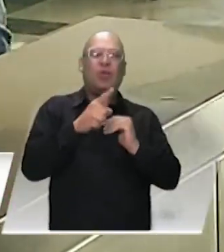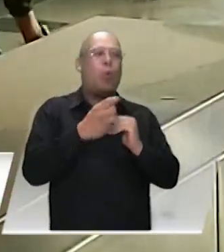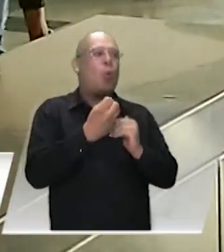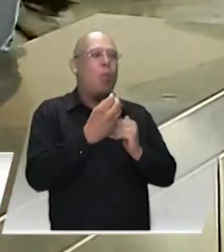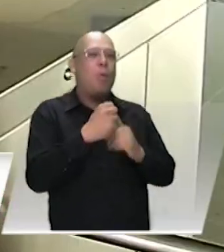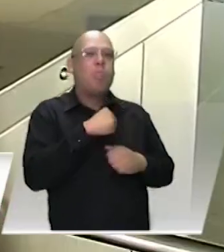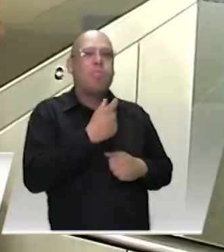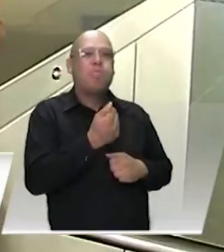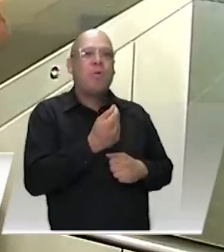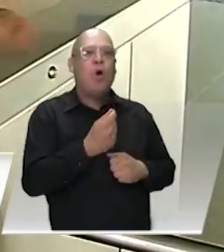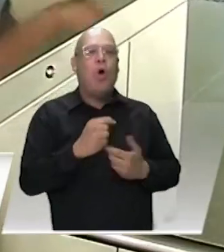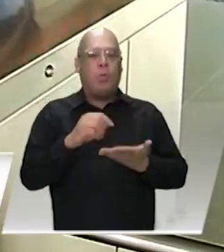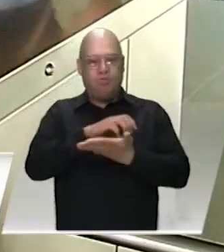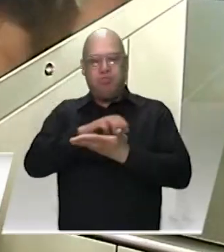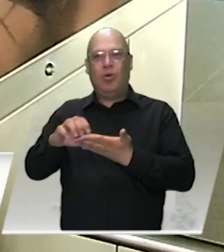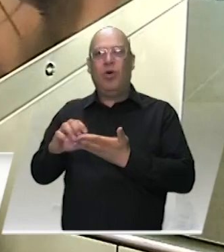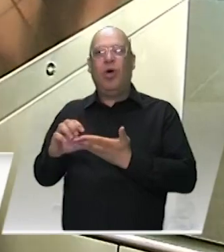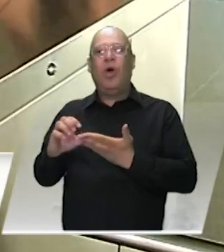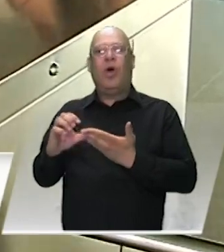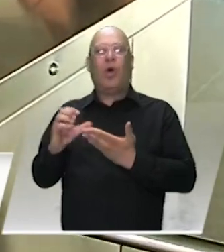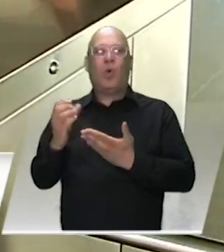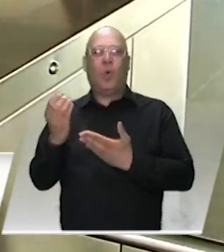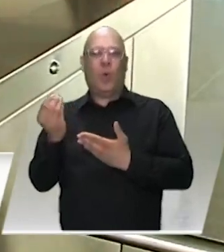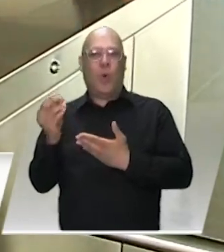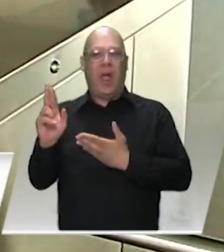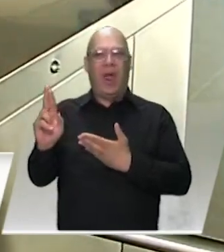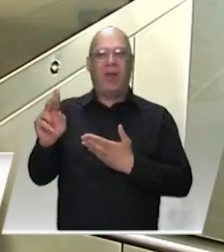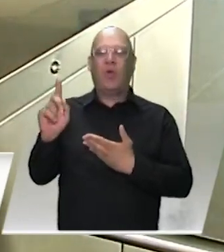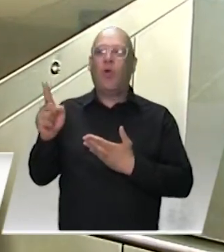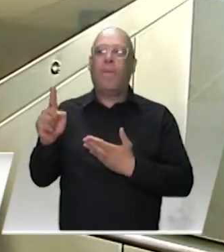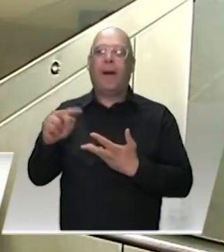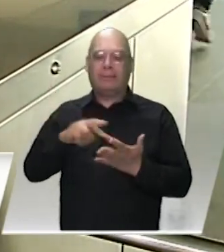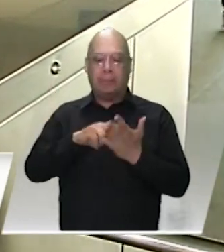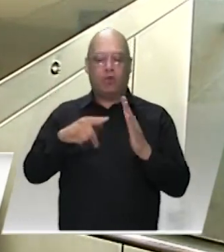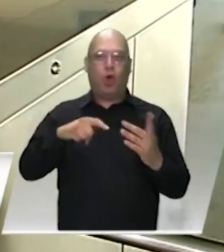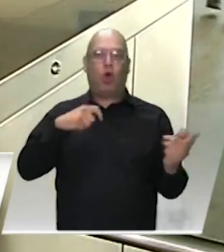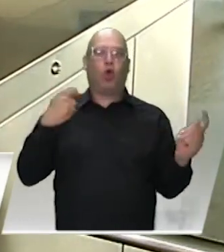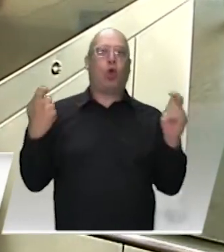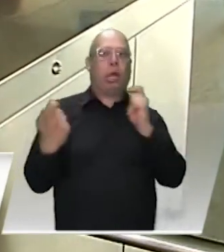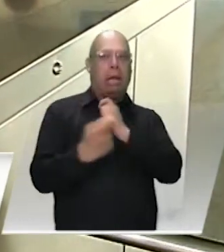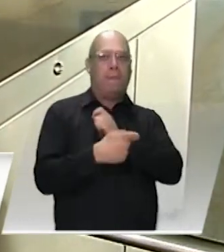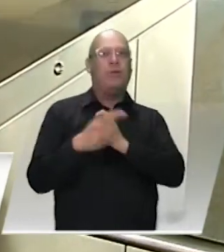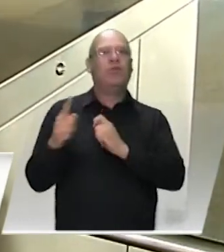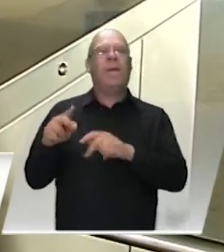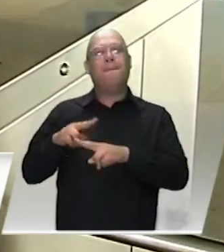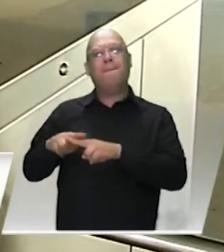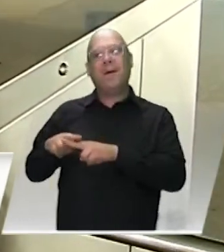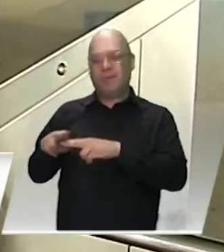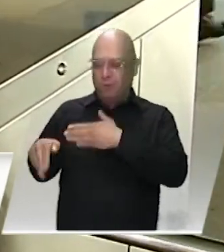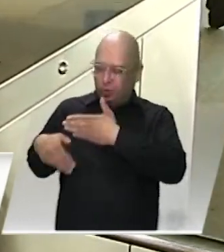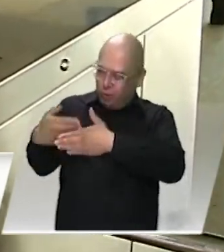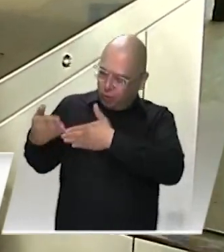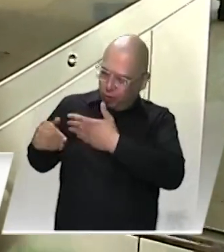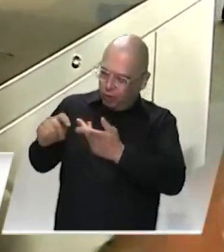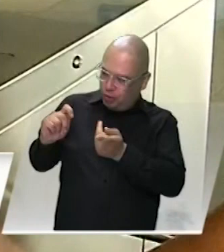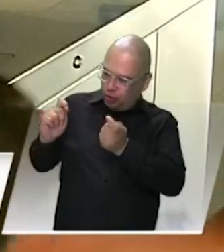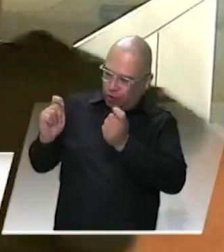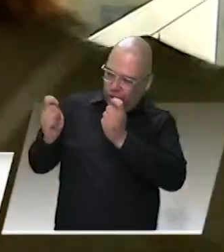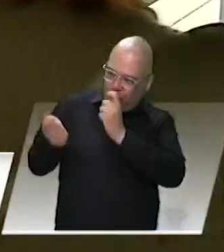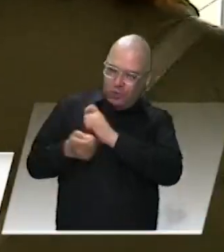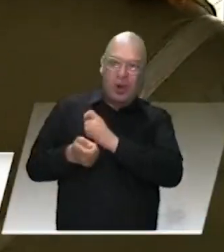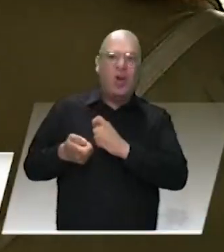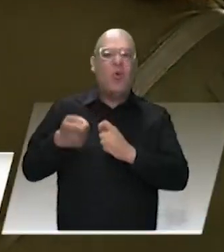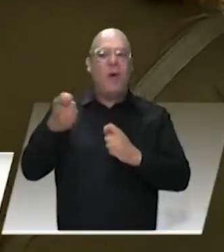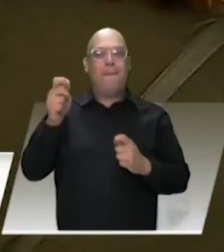y códigos QR. Esto debido a un proceso de renovación tecnológica que la empresa estará haciendo en el sistema de recaudo hasta el